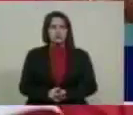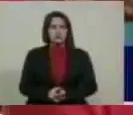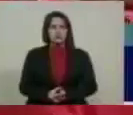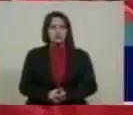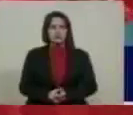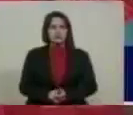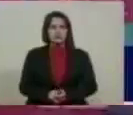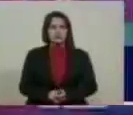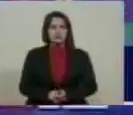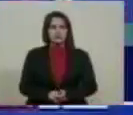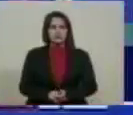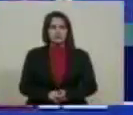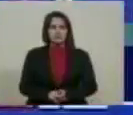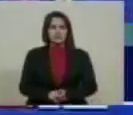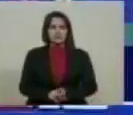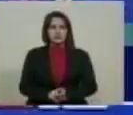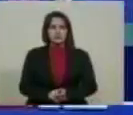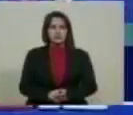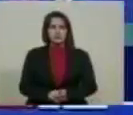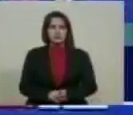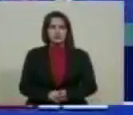creo que